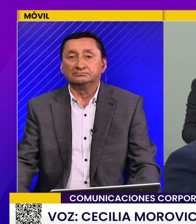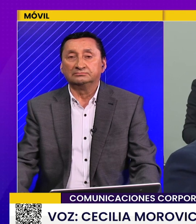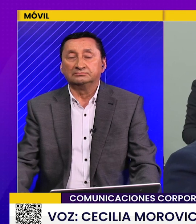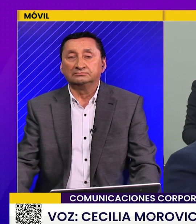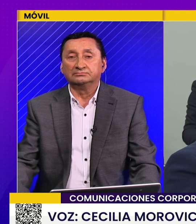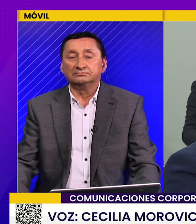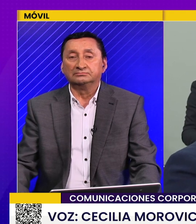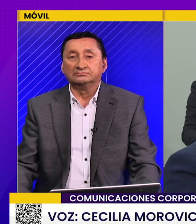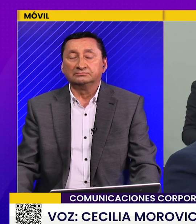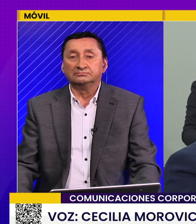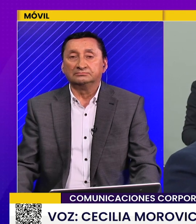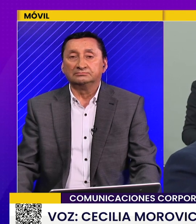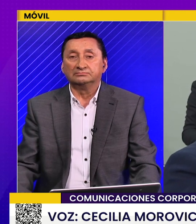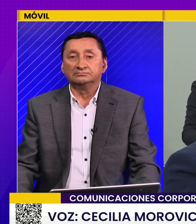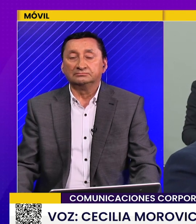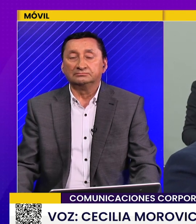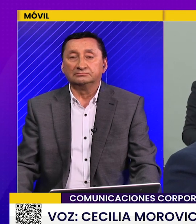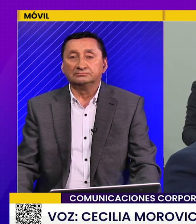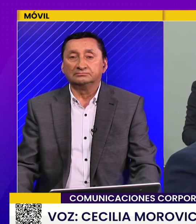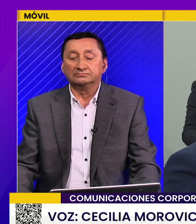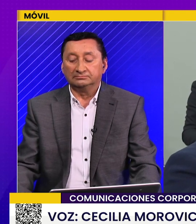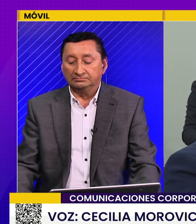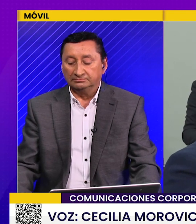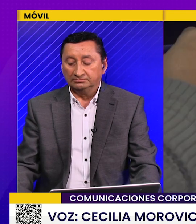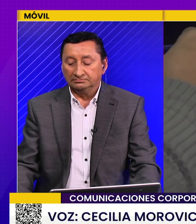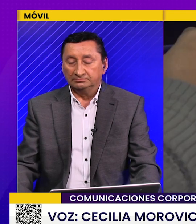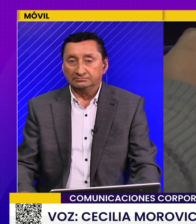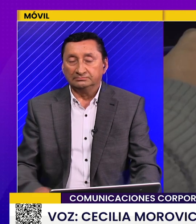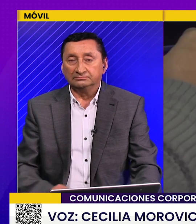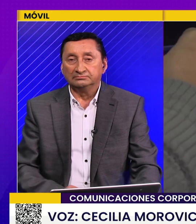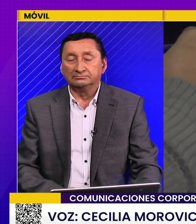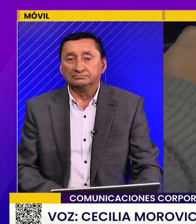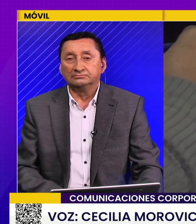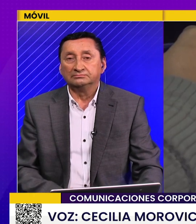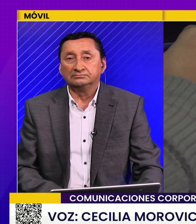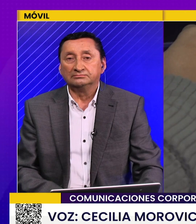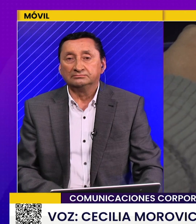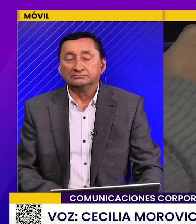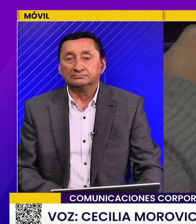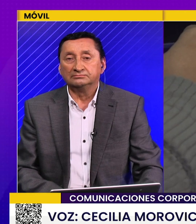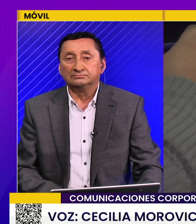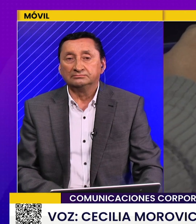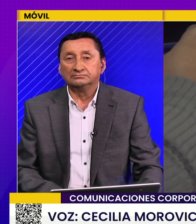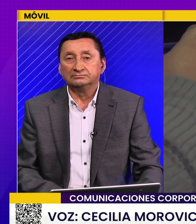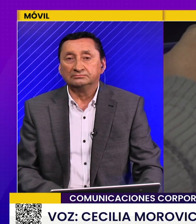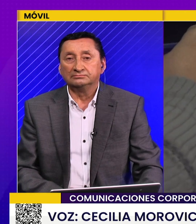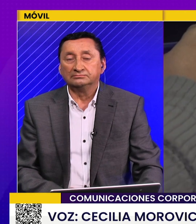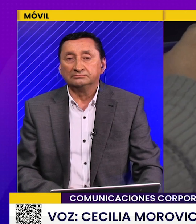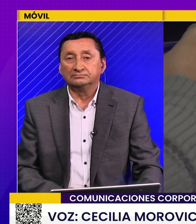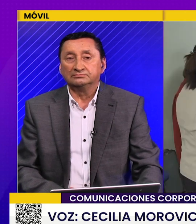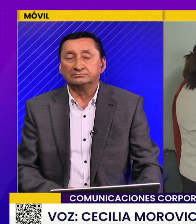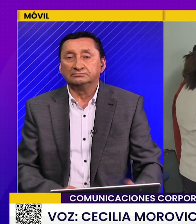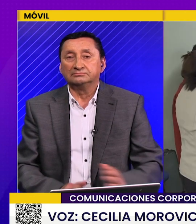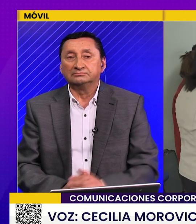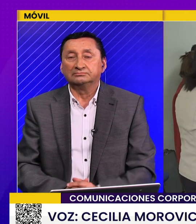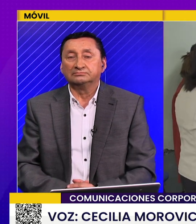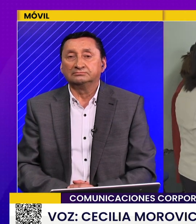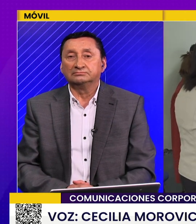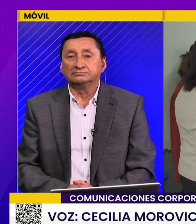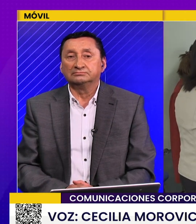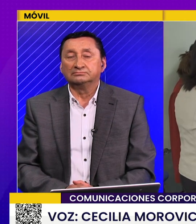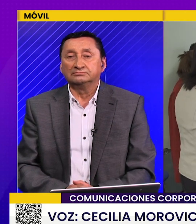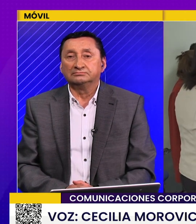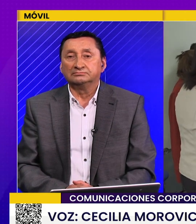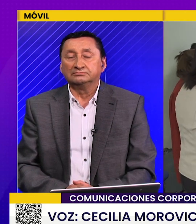tomar rienda en el asunto. Creo que el Estado, los honorables, las